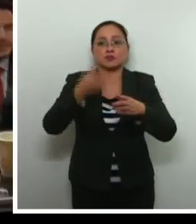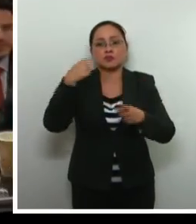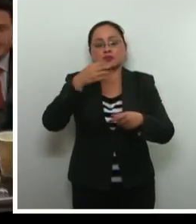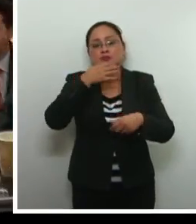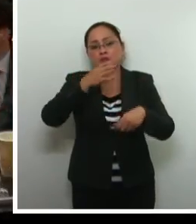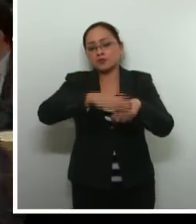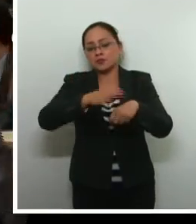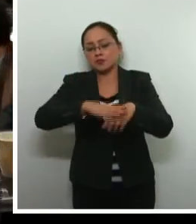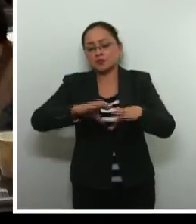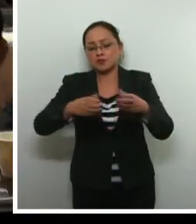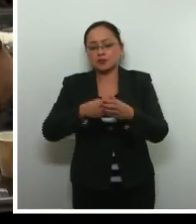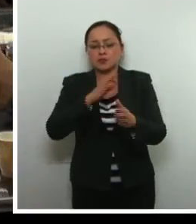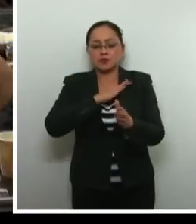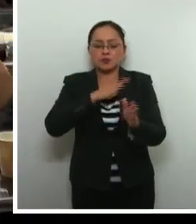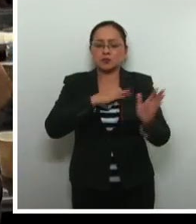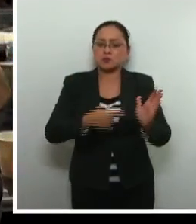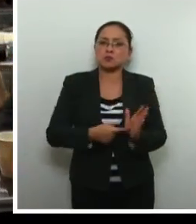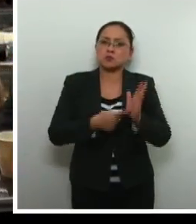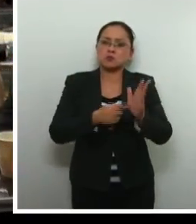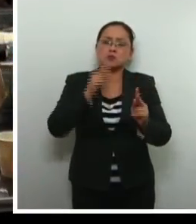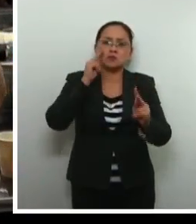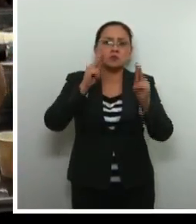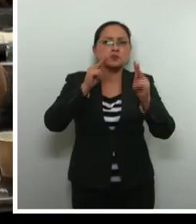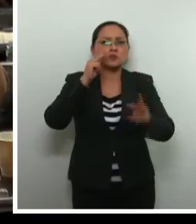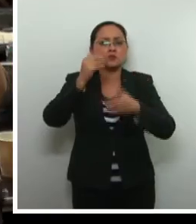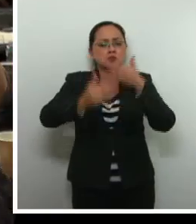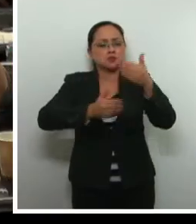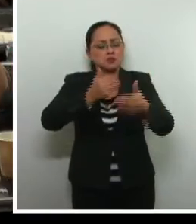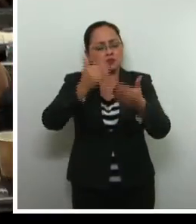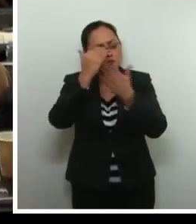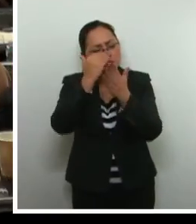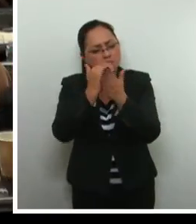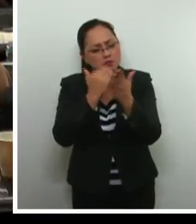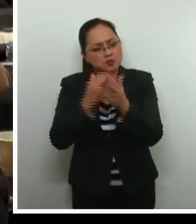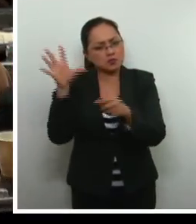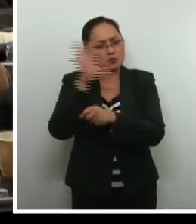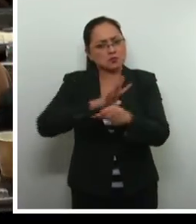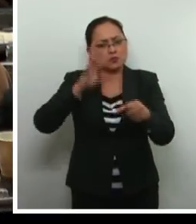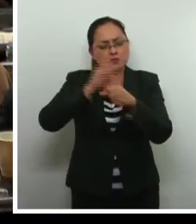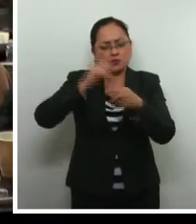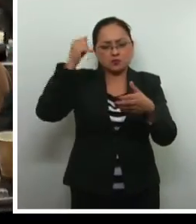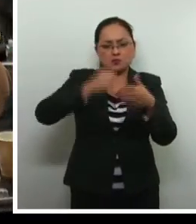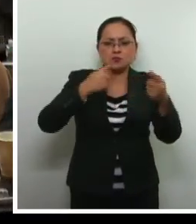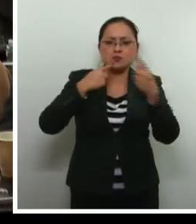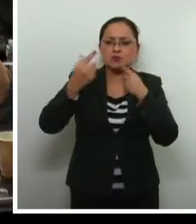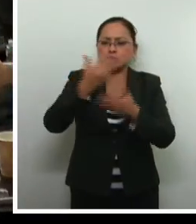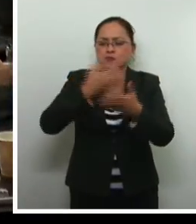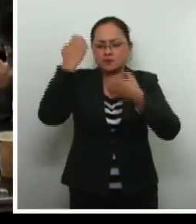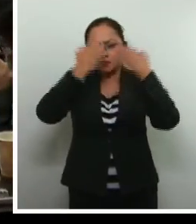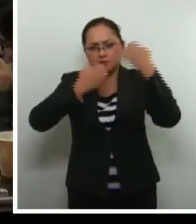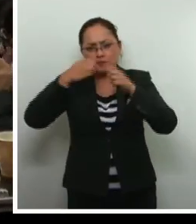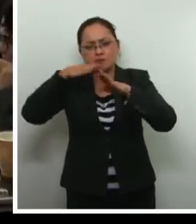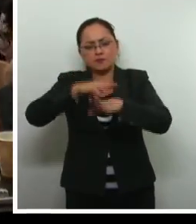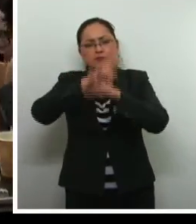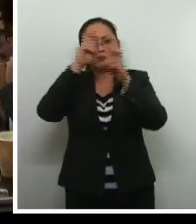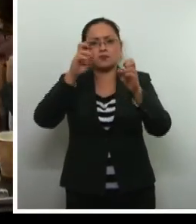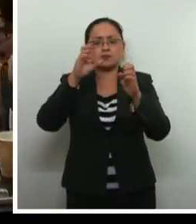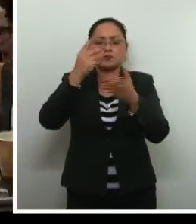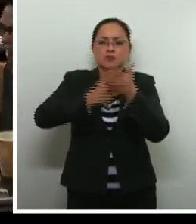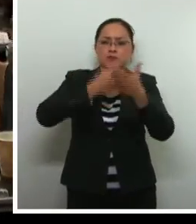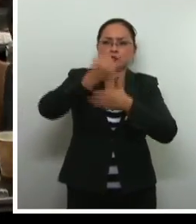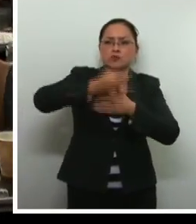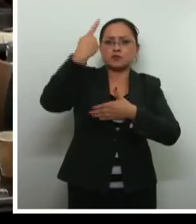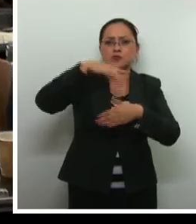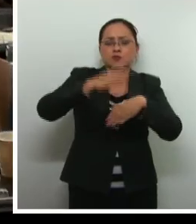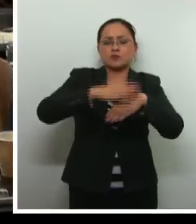de que pueda usted seguir de manera pormenorizada la discusión, el análisis en torno al